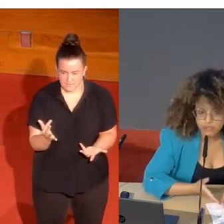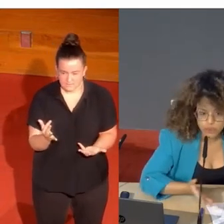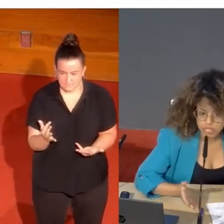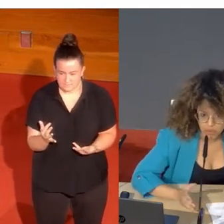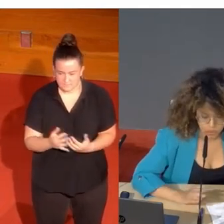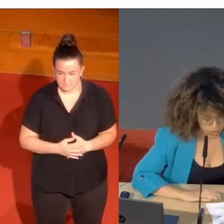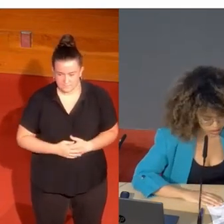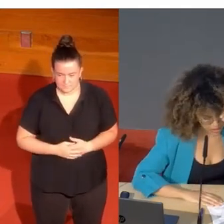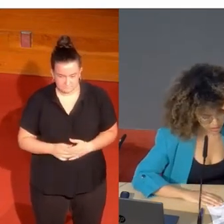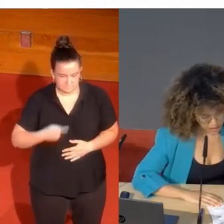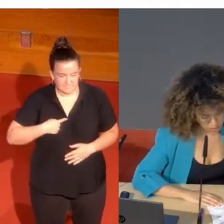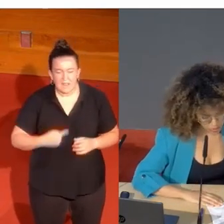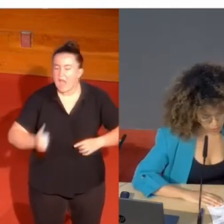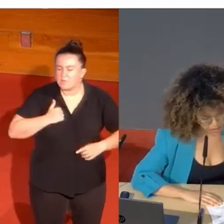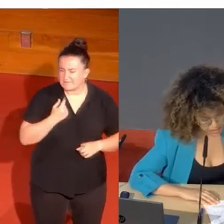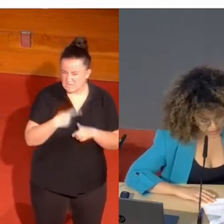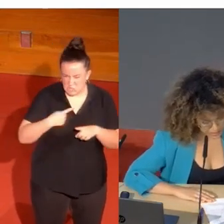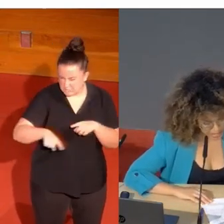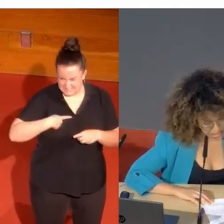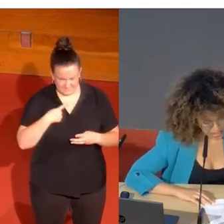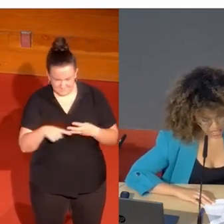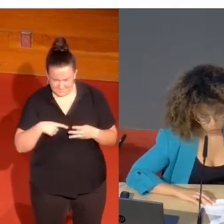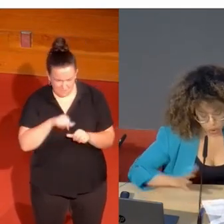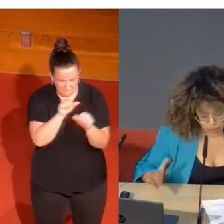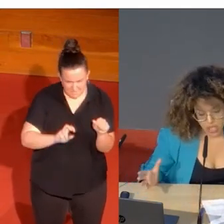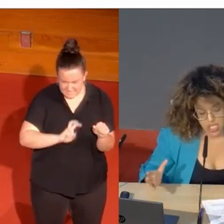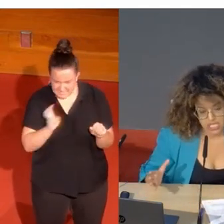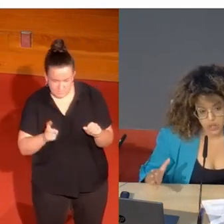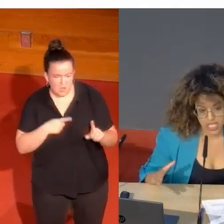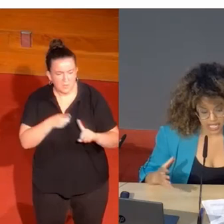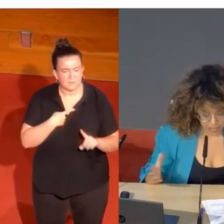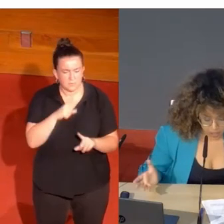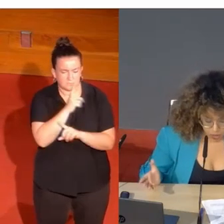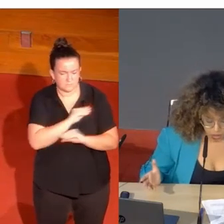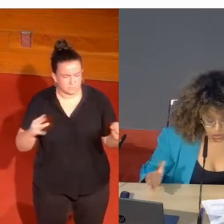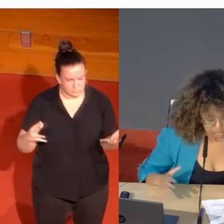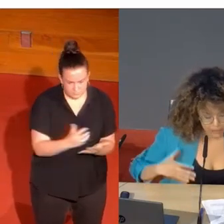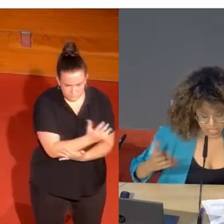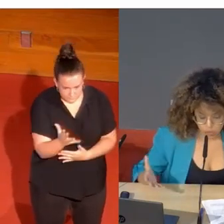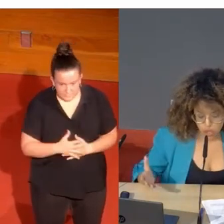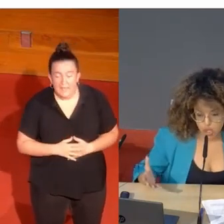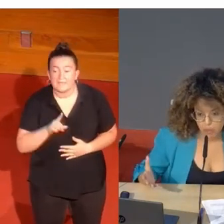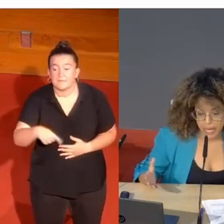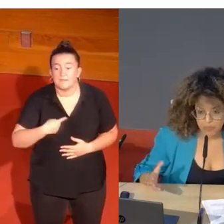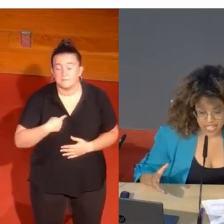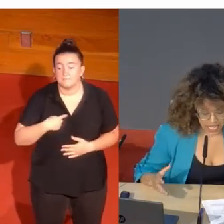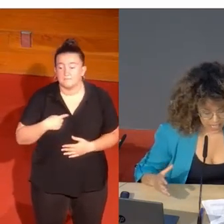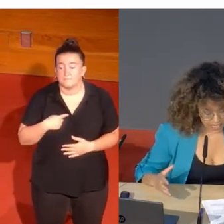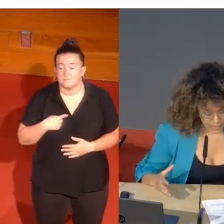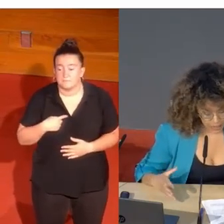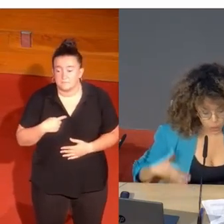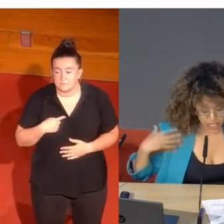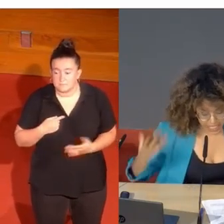cargos infundados no de contraves críticas luego también los estados de la región nos caiman esfuerzos para